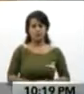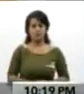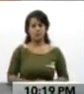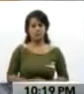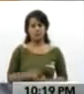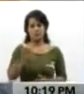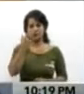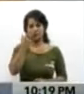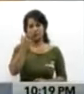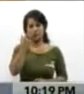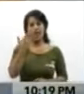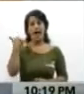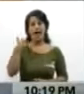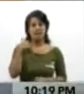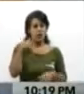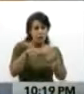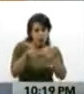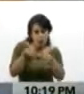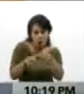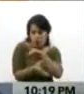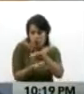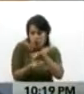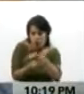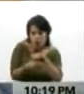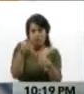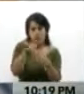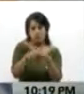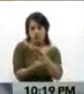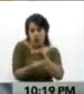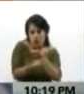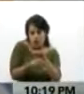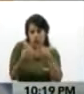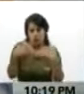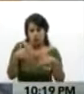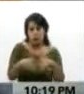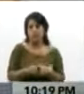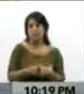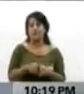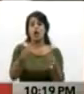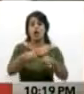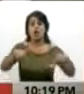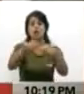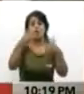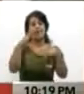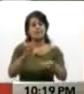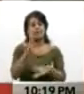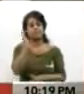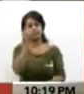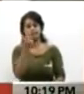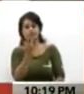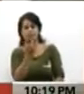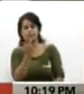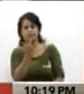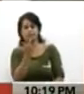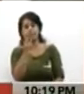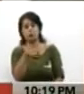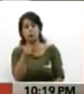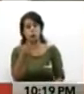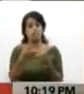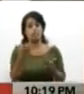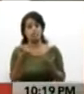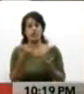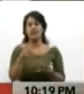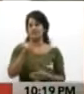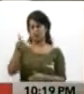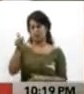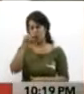El robo de los votos, el Congreso en voto en Pico de Zamuro. El robo de los votos. Pregúntenle a Andrés